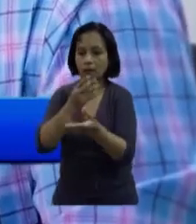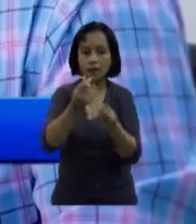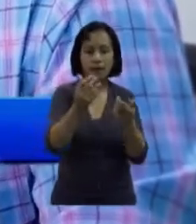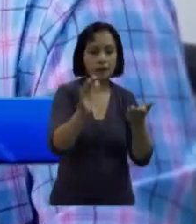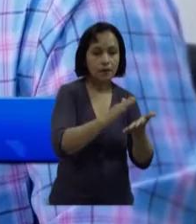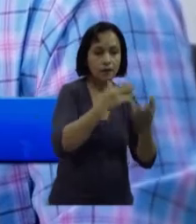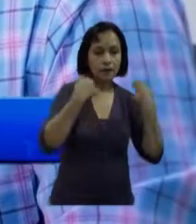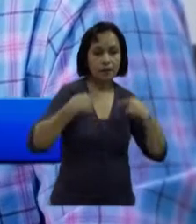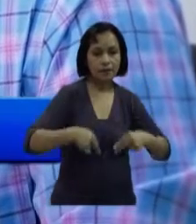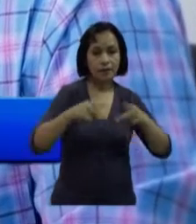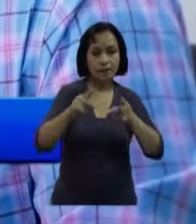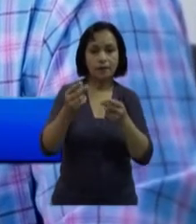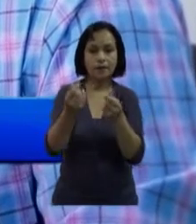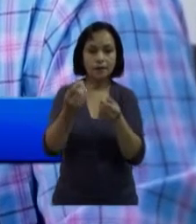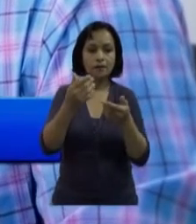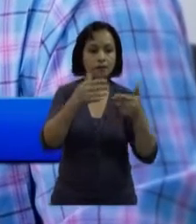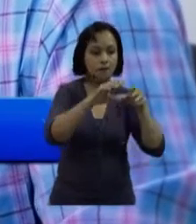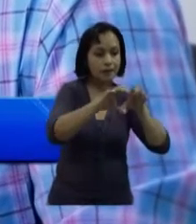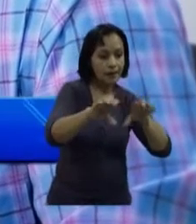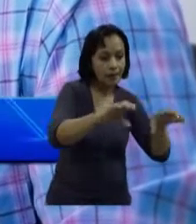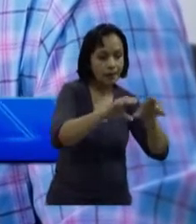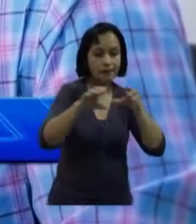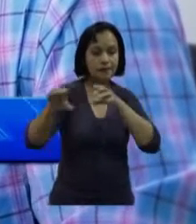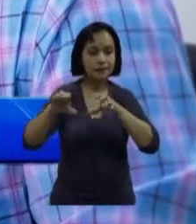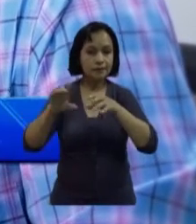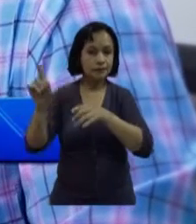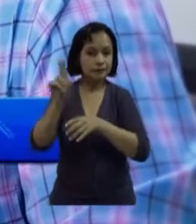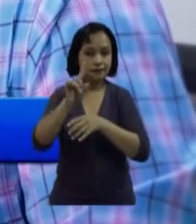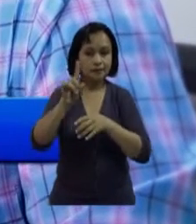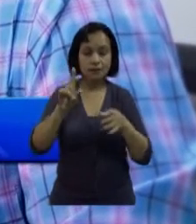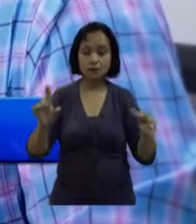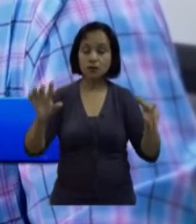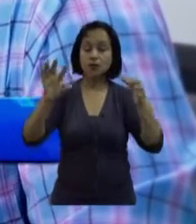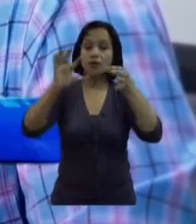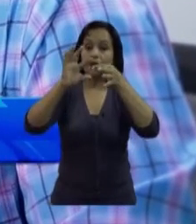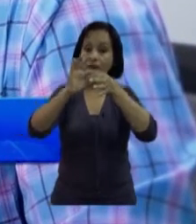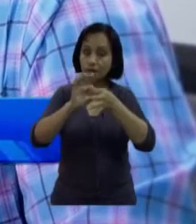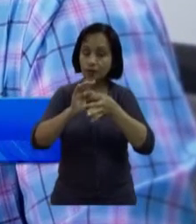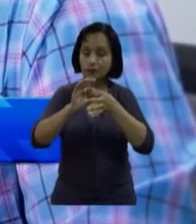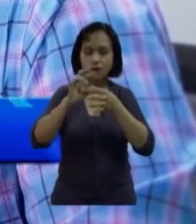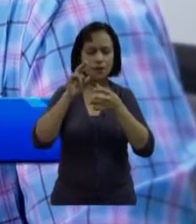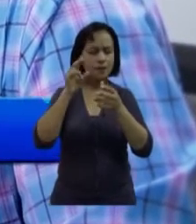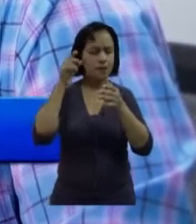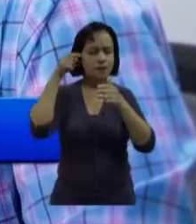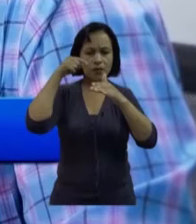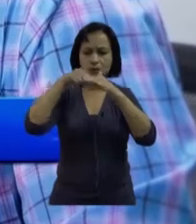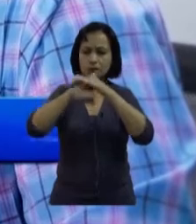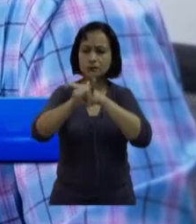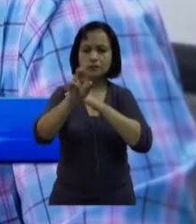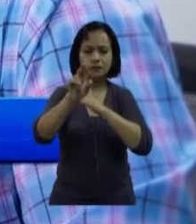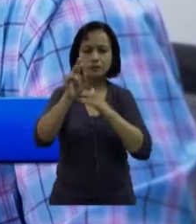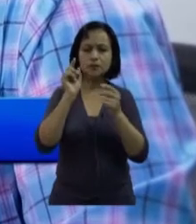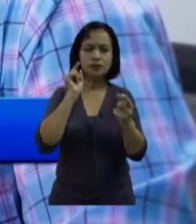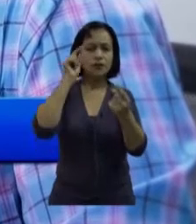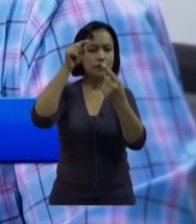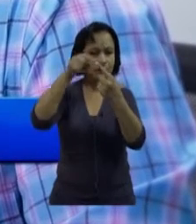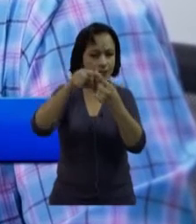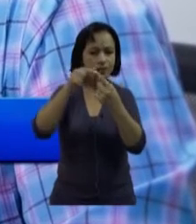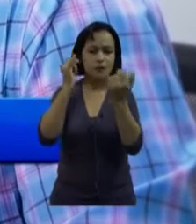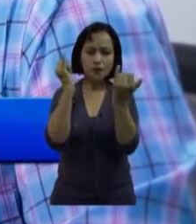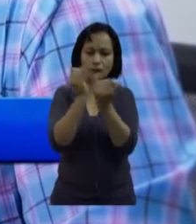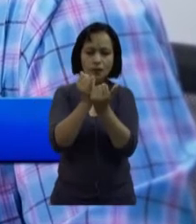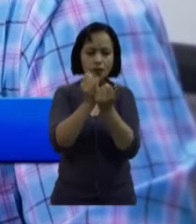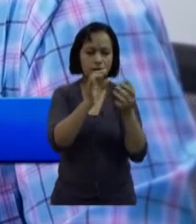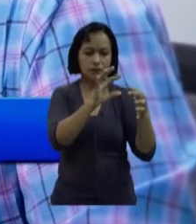gastando recursos humanos y económicos, ¿verdad?, cada institución por su lado, sino que de manera integrada, con una misma meta y con un mismo